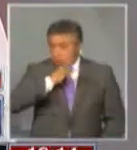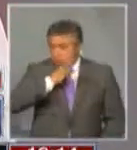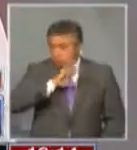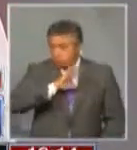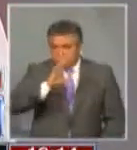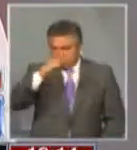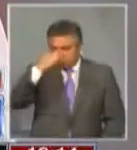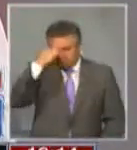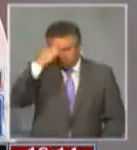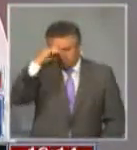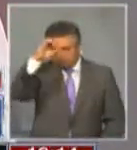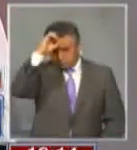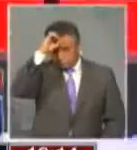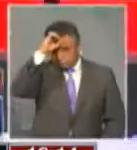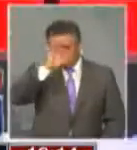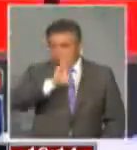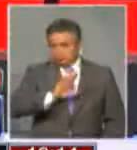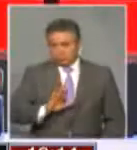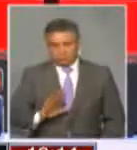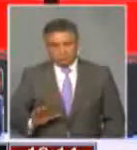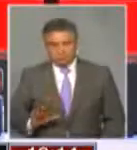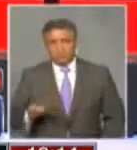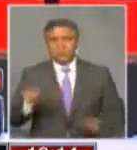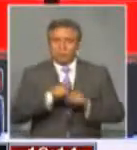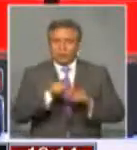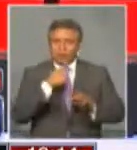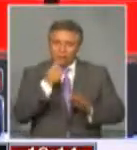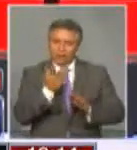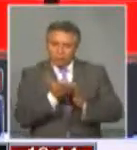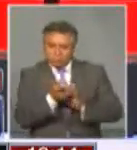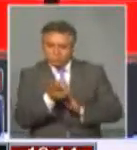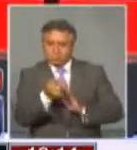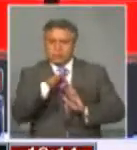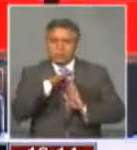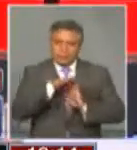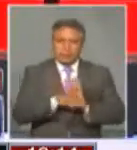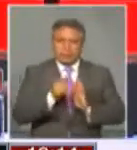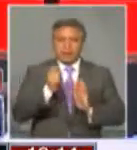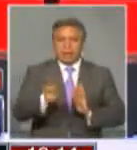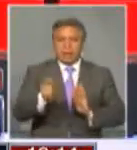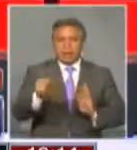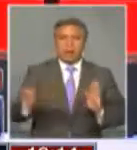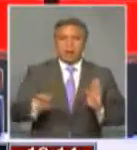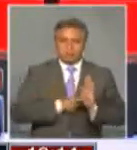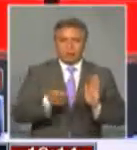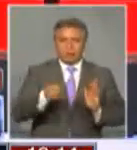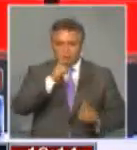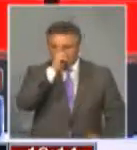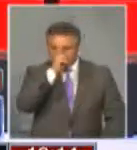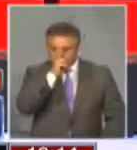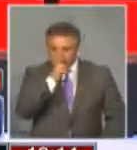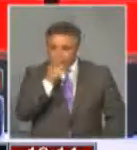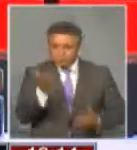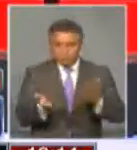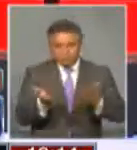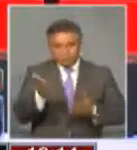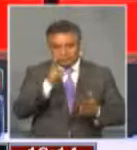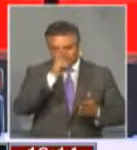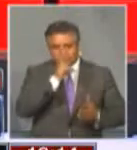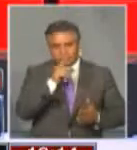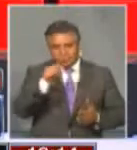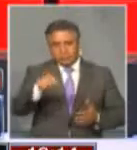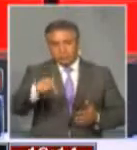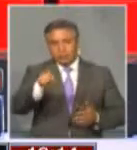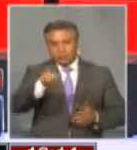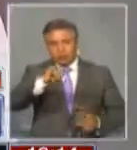Ningún antecedente. Para hacer una rebaja precisamente en el pago de impuestos, un caso bien parecido, una figura parecida a lo que ocurrió